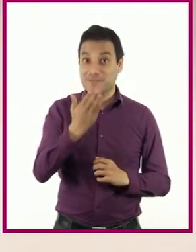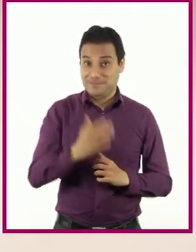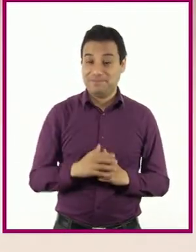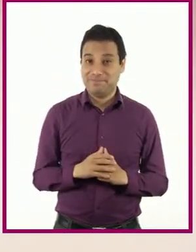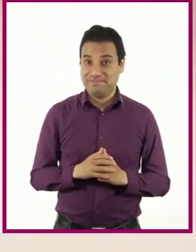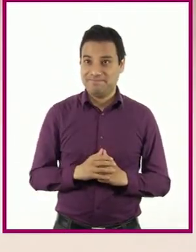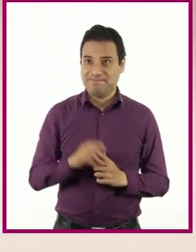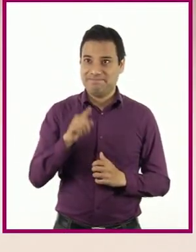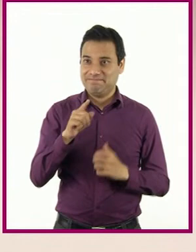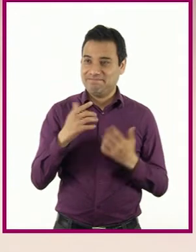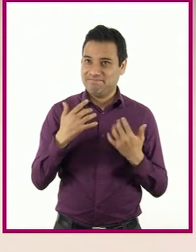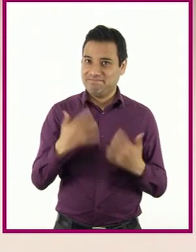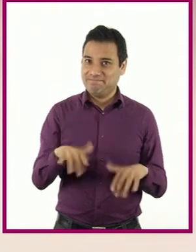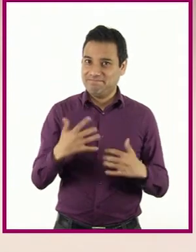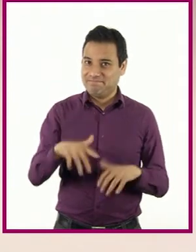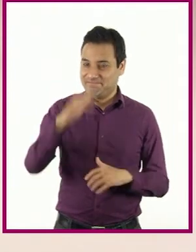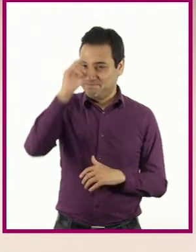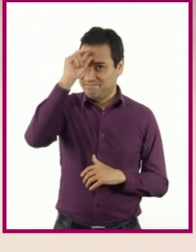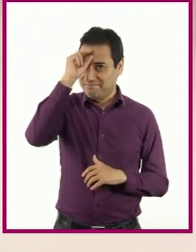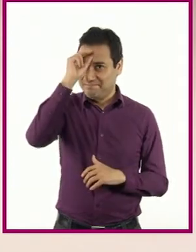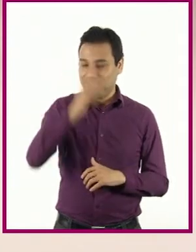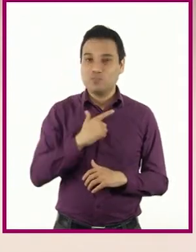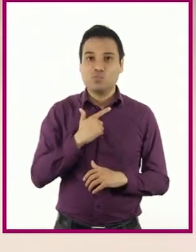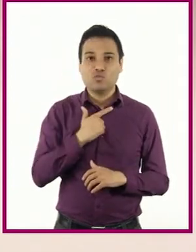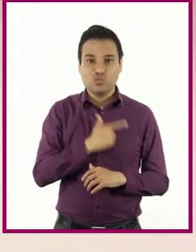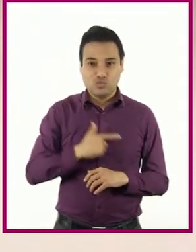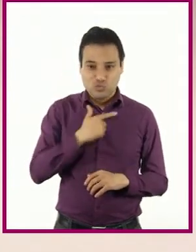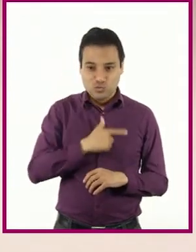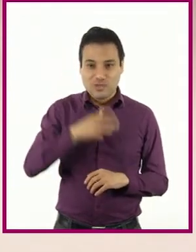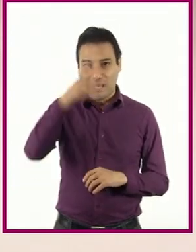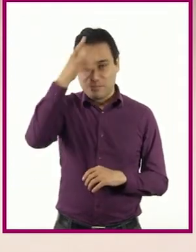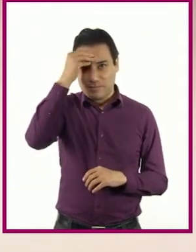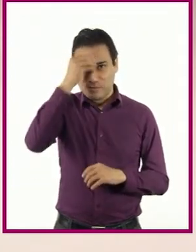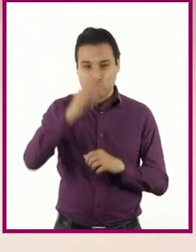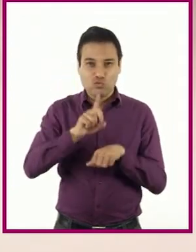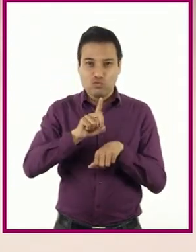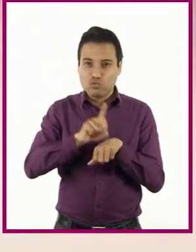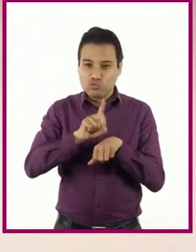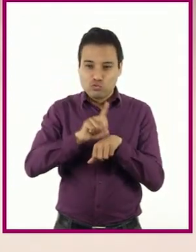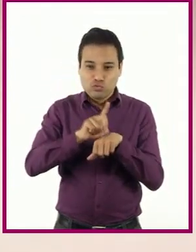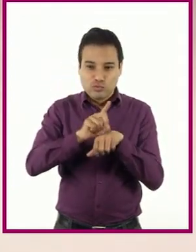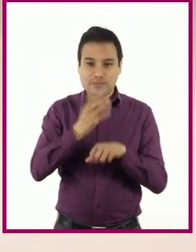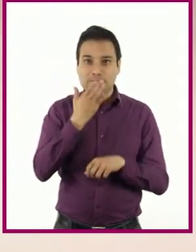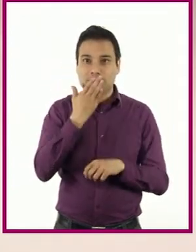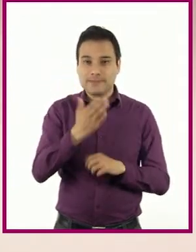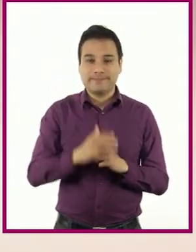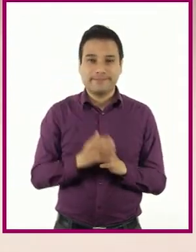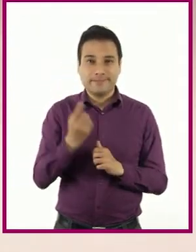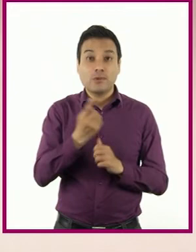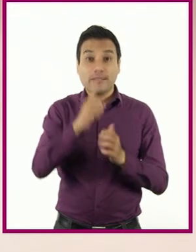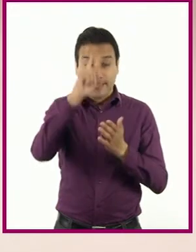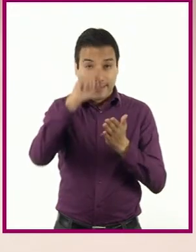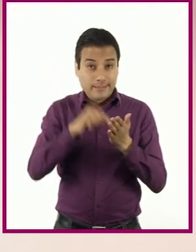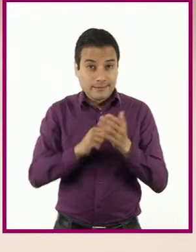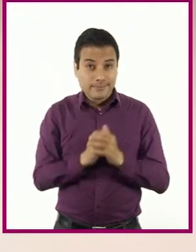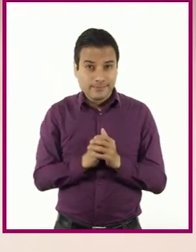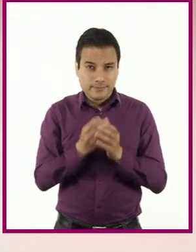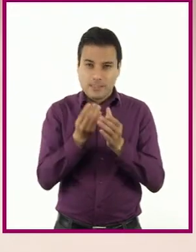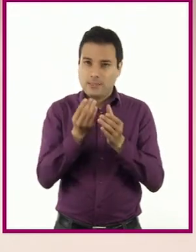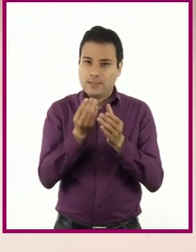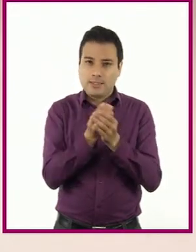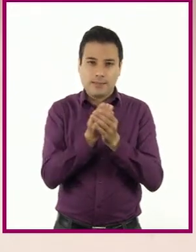Eres sorprendente. Me da gusto que cada día vas aprendiendo más y más. Pero, ¿qué crees? La sesión ha